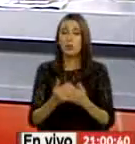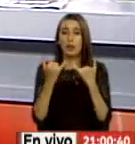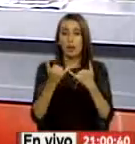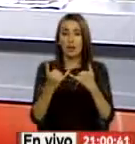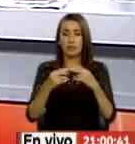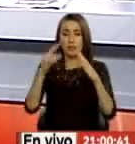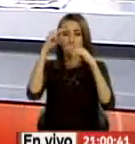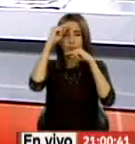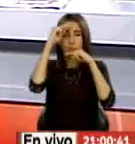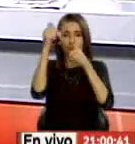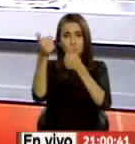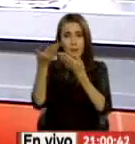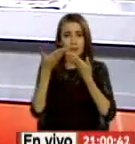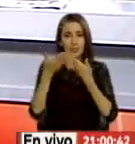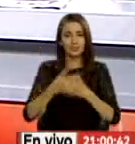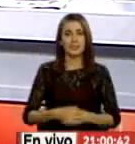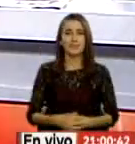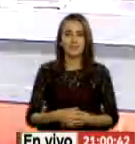nuestros titulares. Bienvenidos.